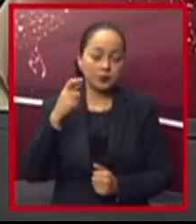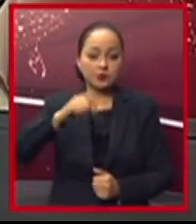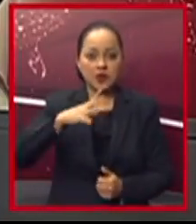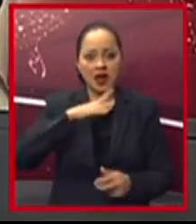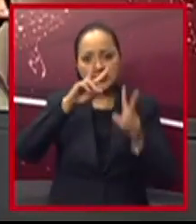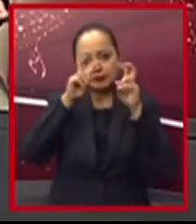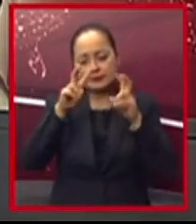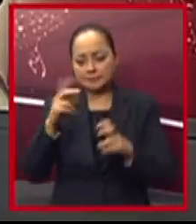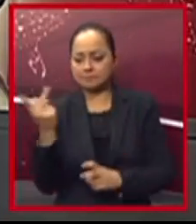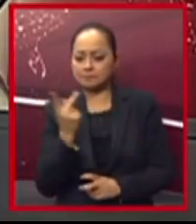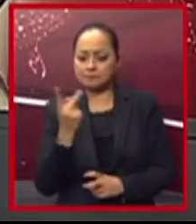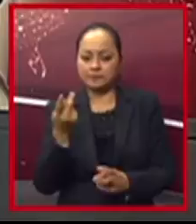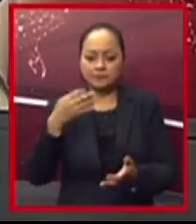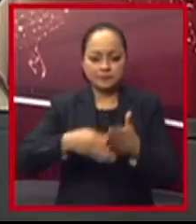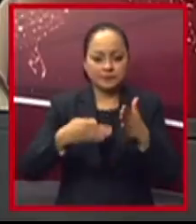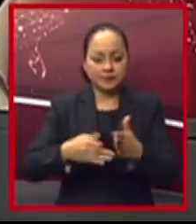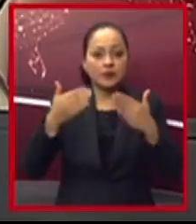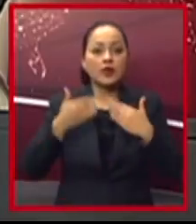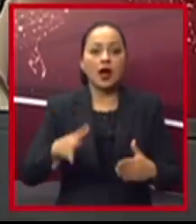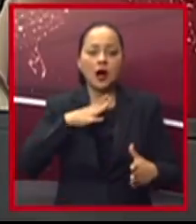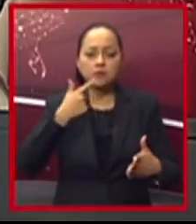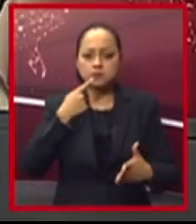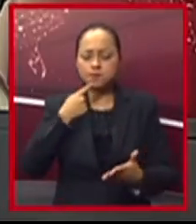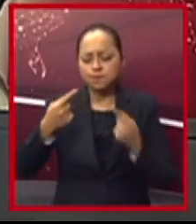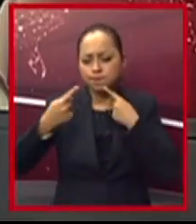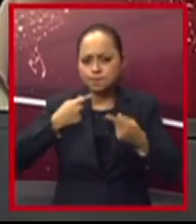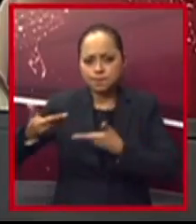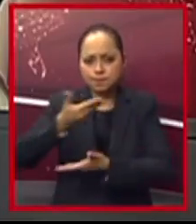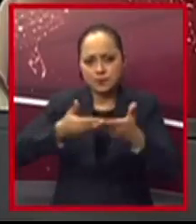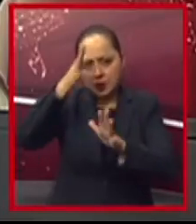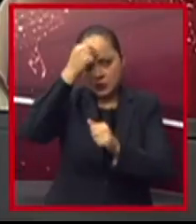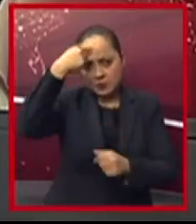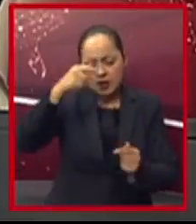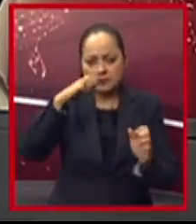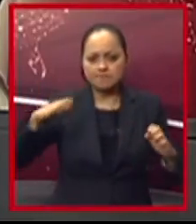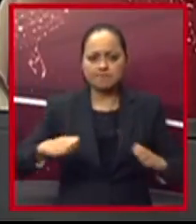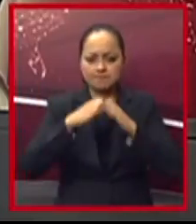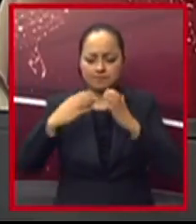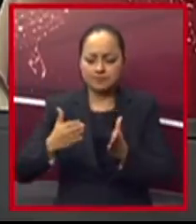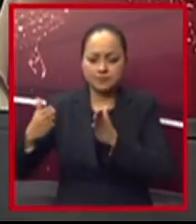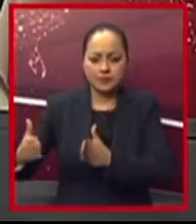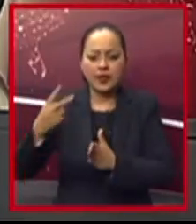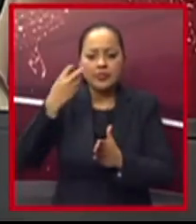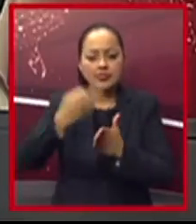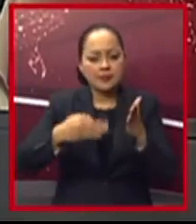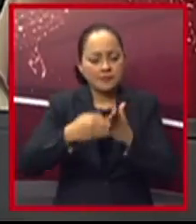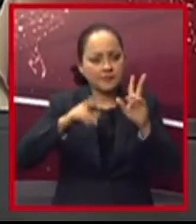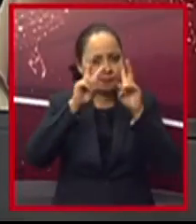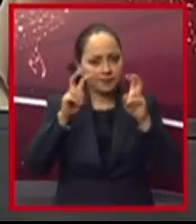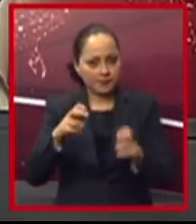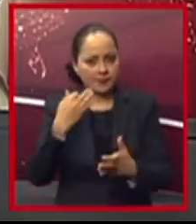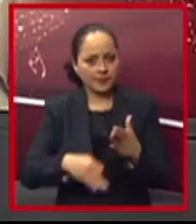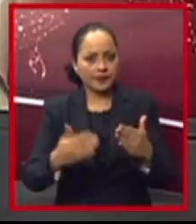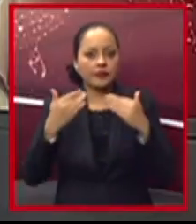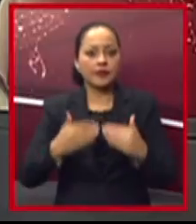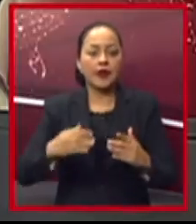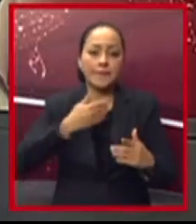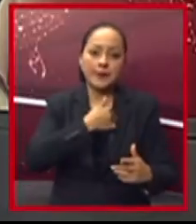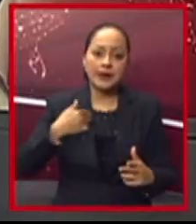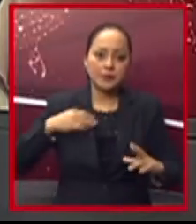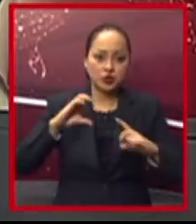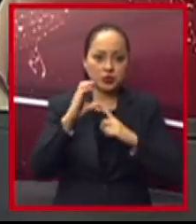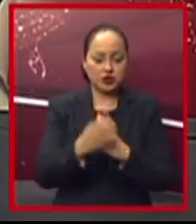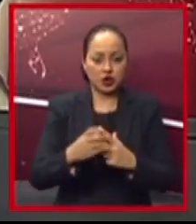abordados asuntos de ambas cámaras. Deliberan acuerdo para celebrar periodo extraordinario, donde se analicen los temas pendientes. Integrantes de la